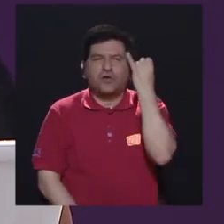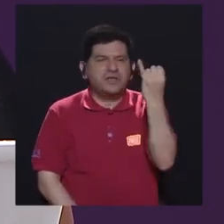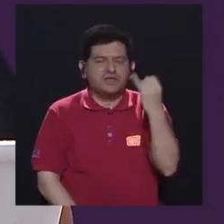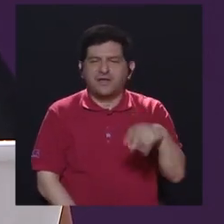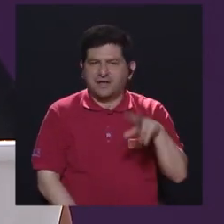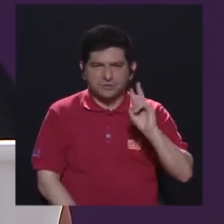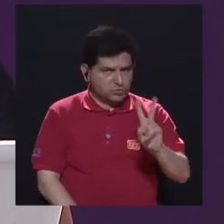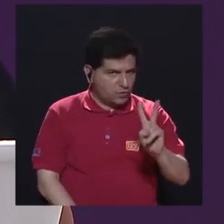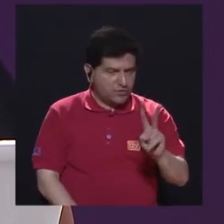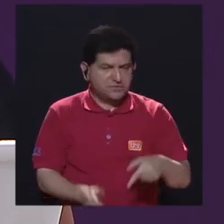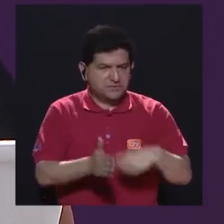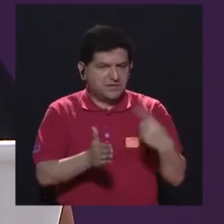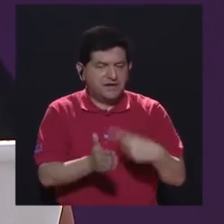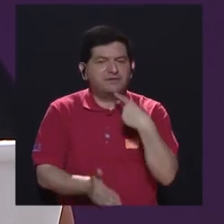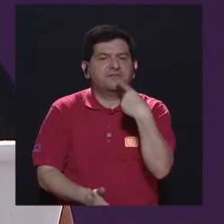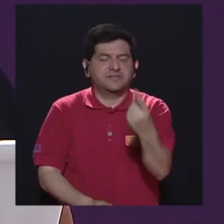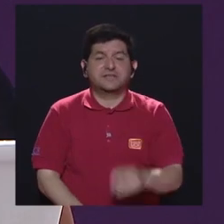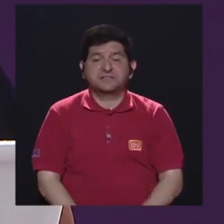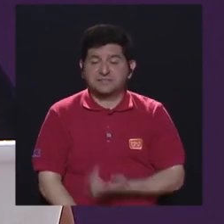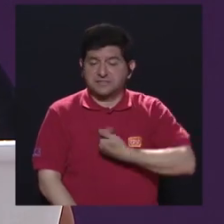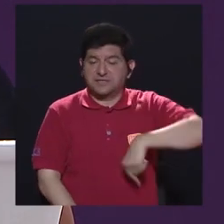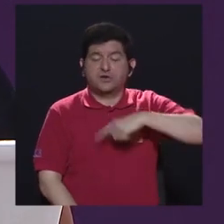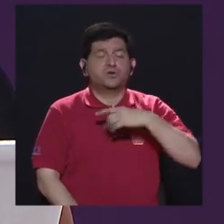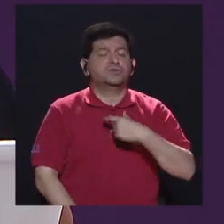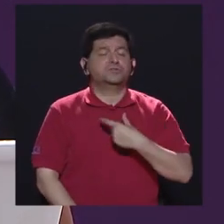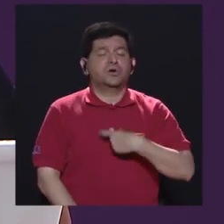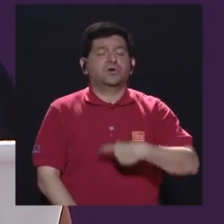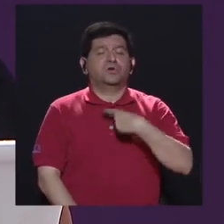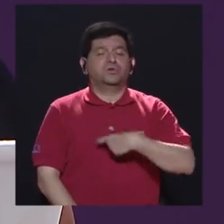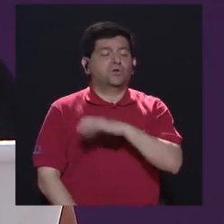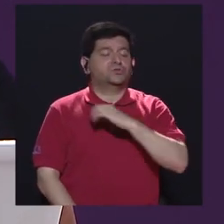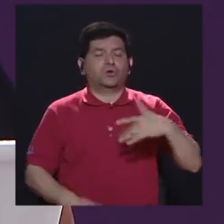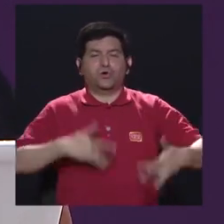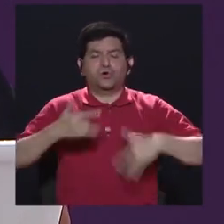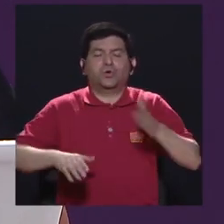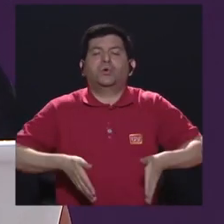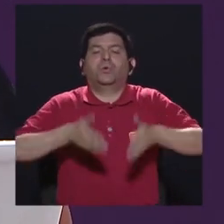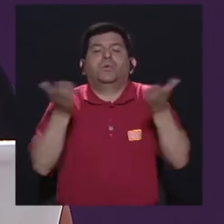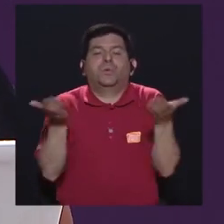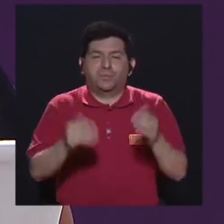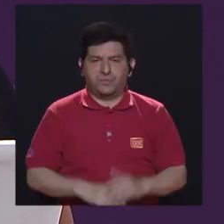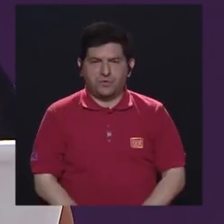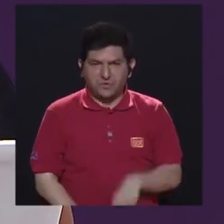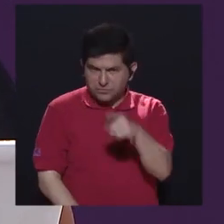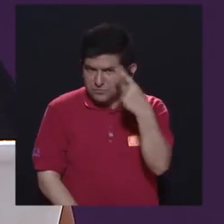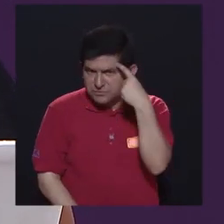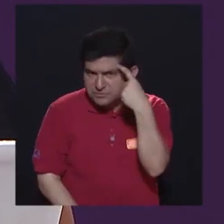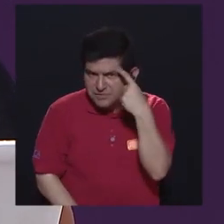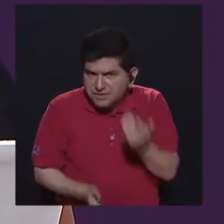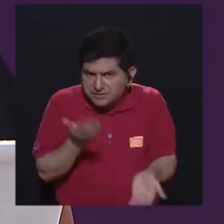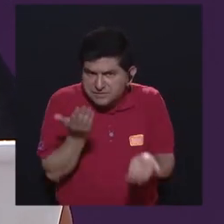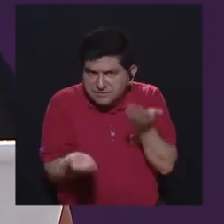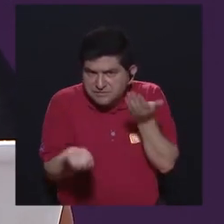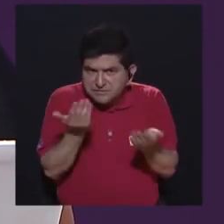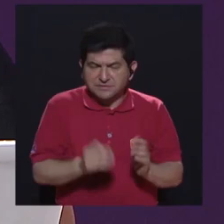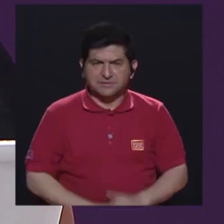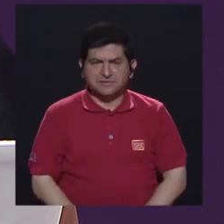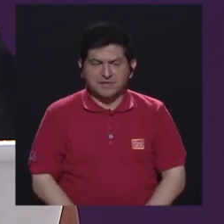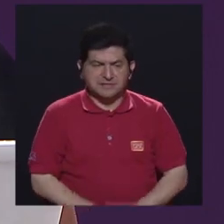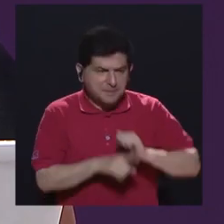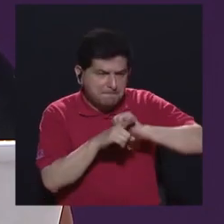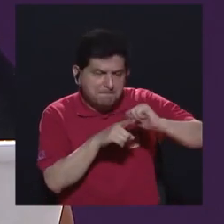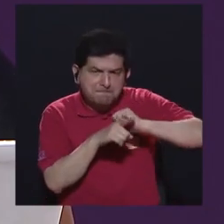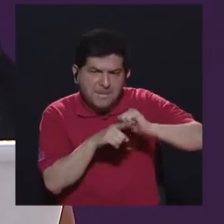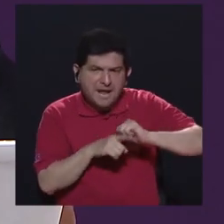veces también se nos dice cómo tenemos que desear y cómo tenemos que sentir. Entonces, ¿ustedes pensarían que de alguna manera el ejercicio